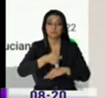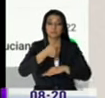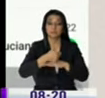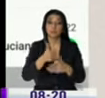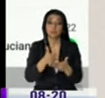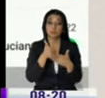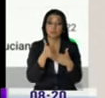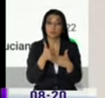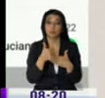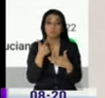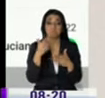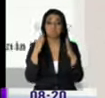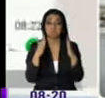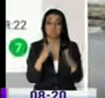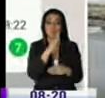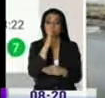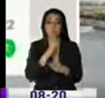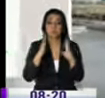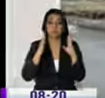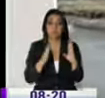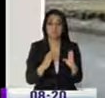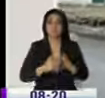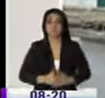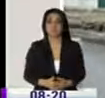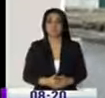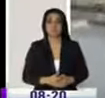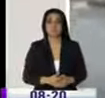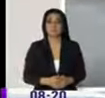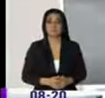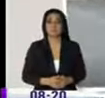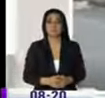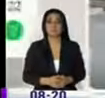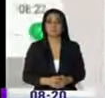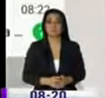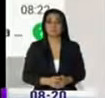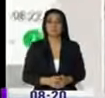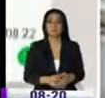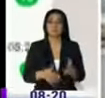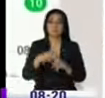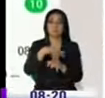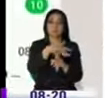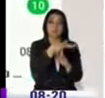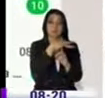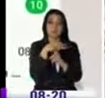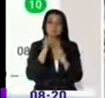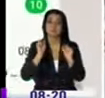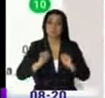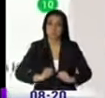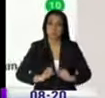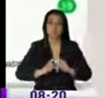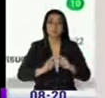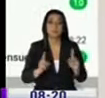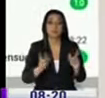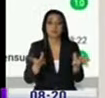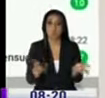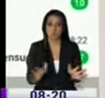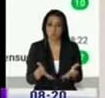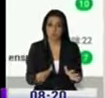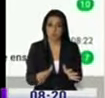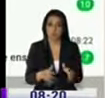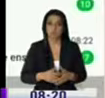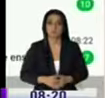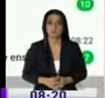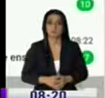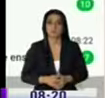que no dan oído a nuestra petición. Gracias, envío fotos. Esto es lo que podría ser un parque. Esto está en la Policía Metropolitana de